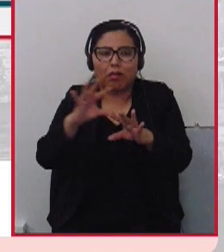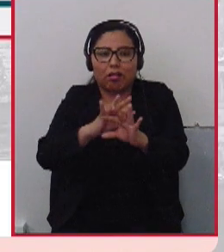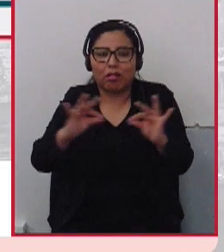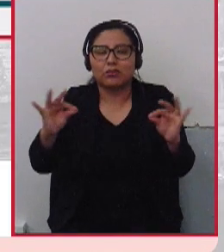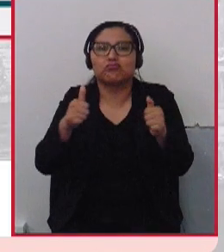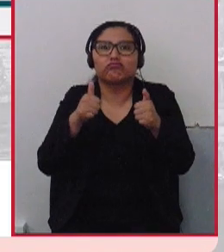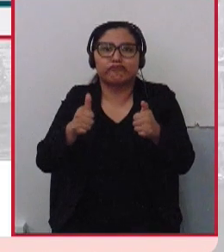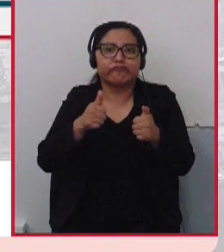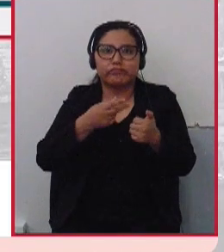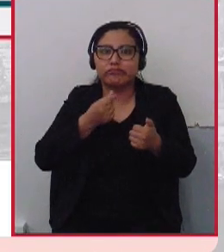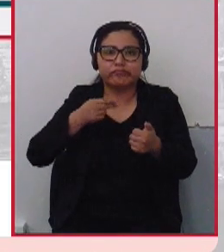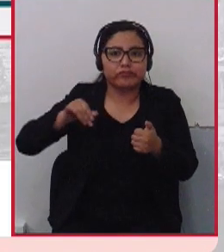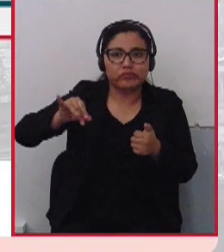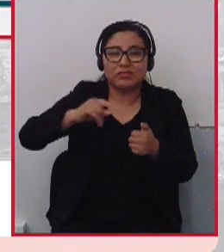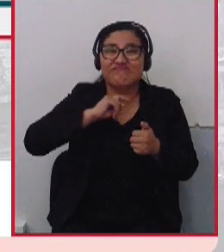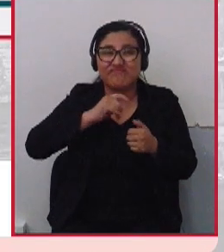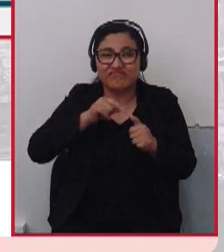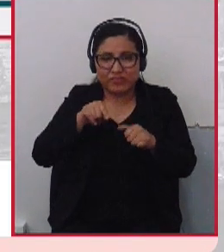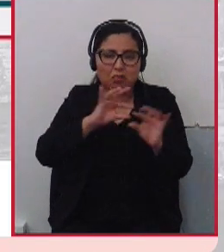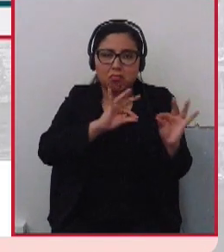optimizado.